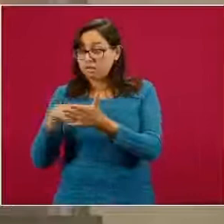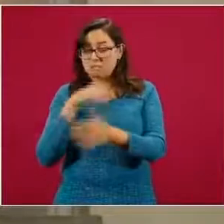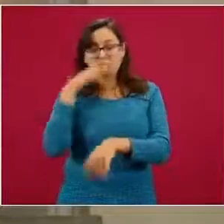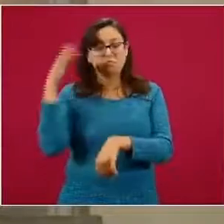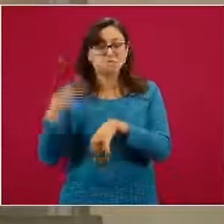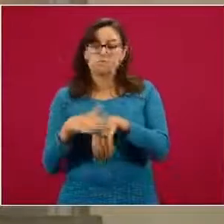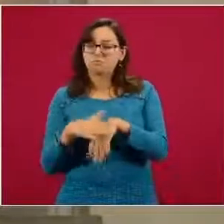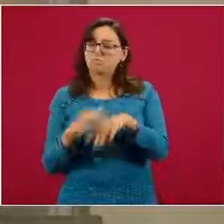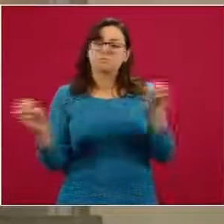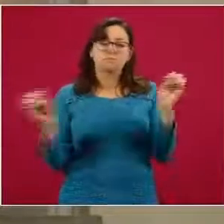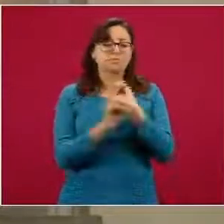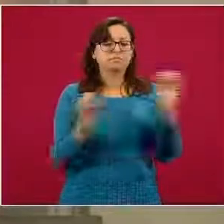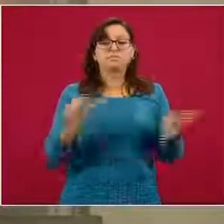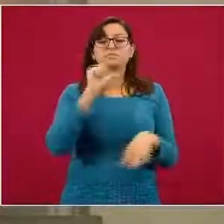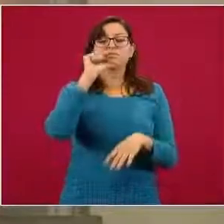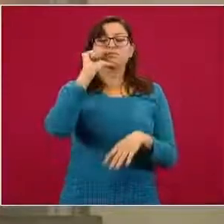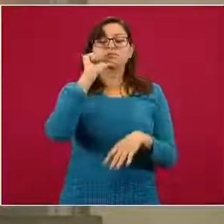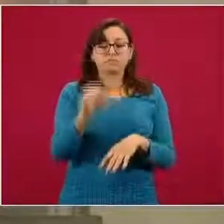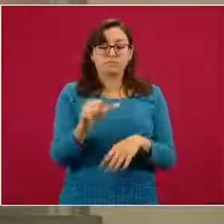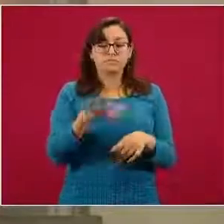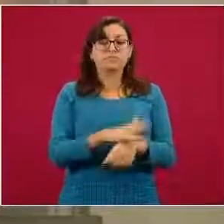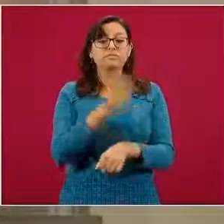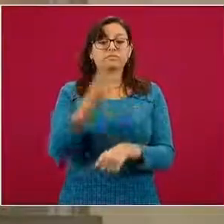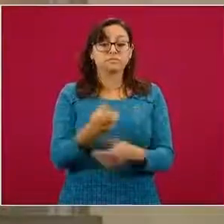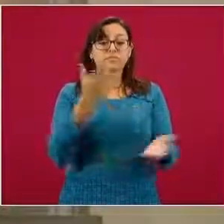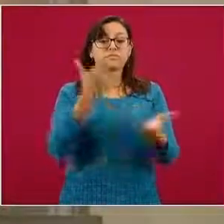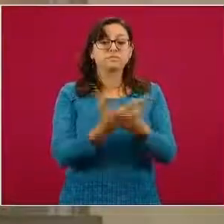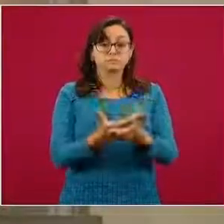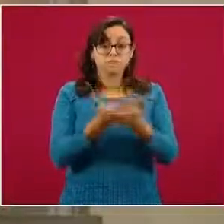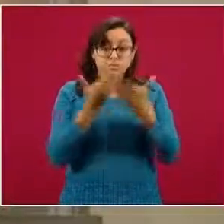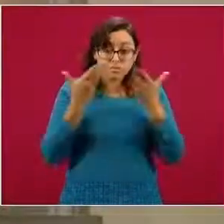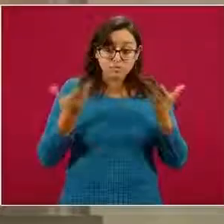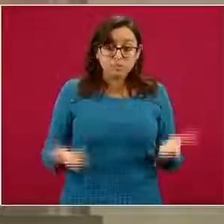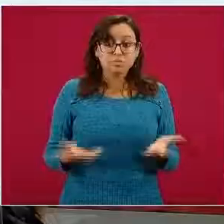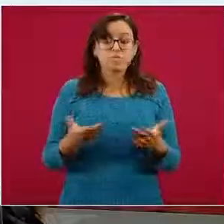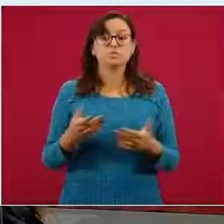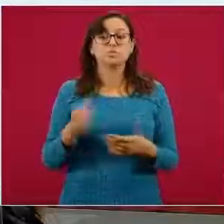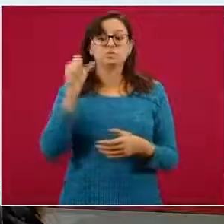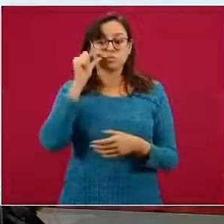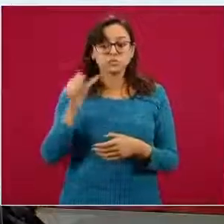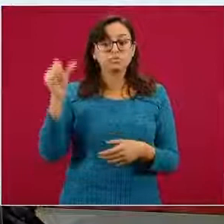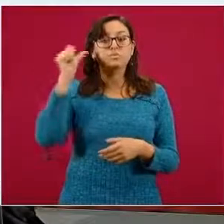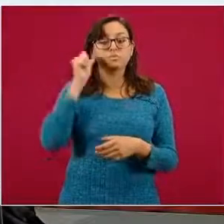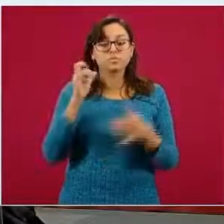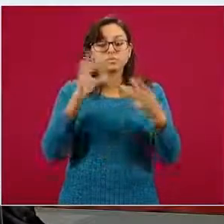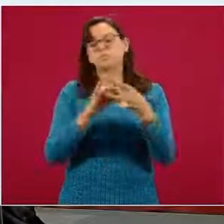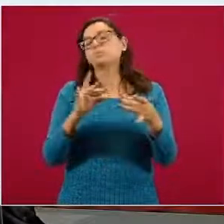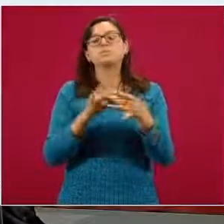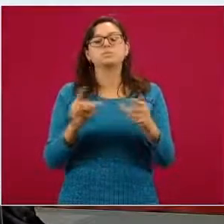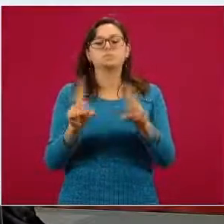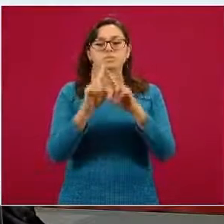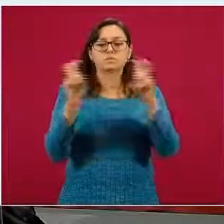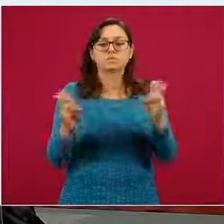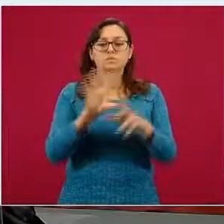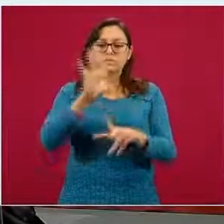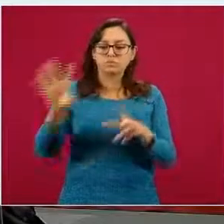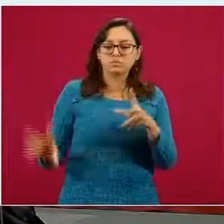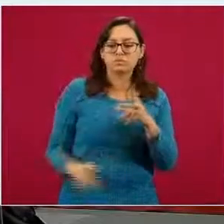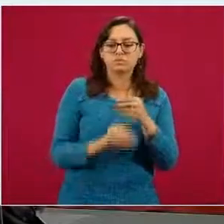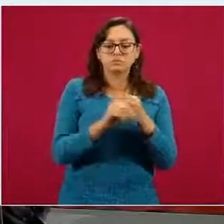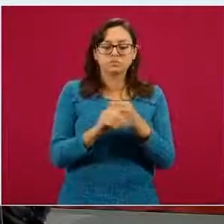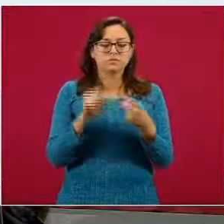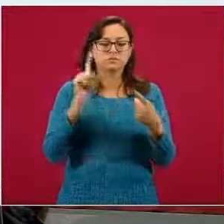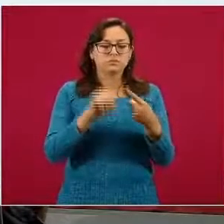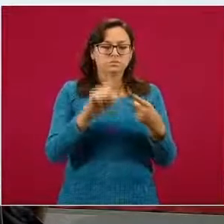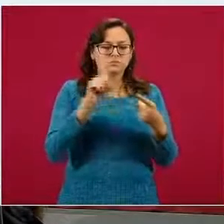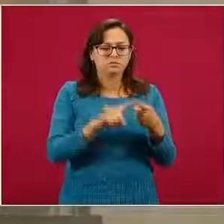muy puntuales en decir que la inclusión que se hizo ayer de los casos confirmados por asociación y